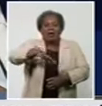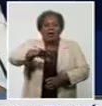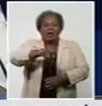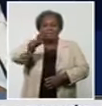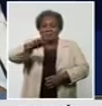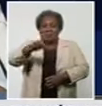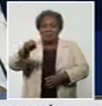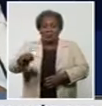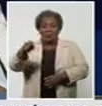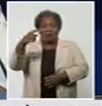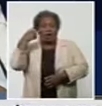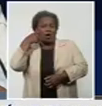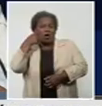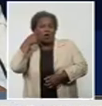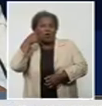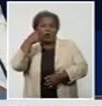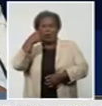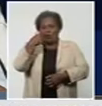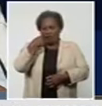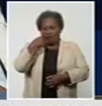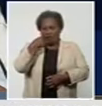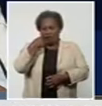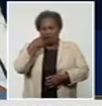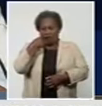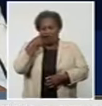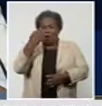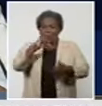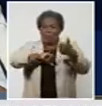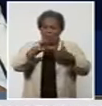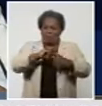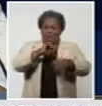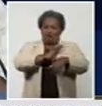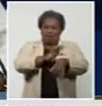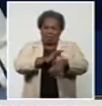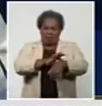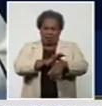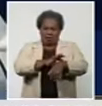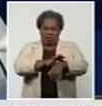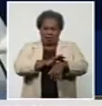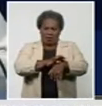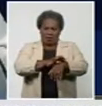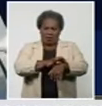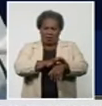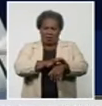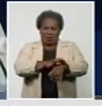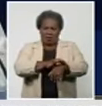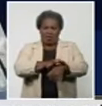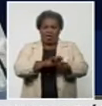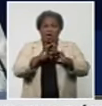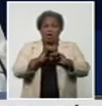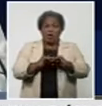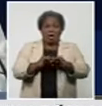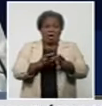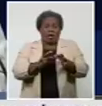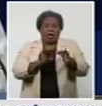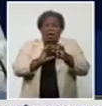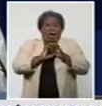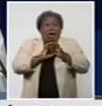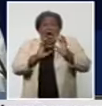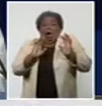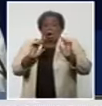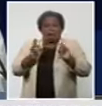escuchen el comportamiento de la enfermedad, no siendo más dramático ni más,